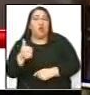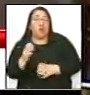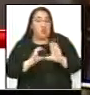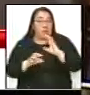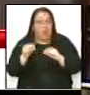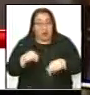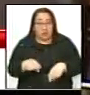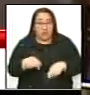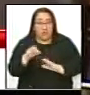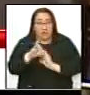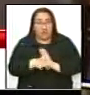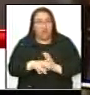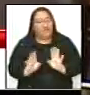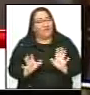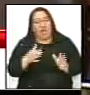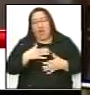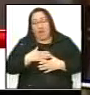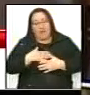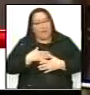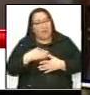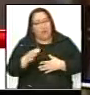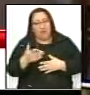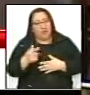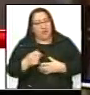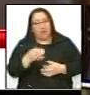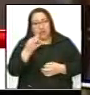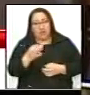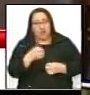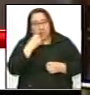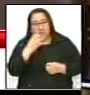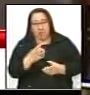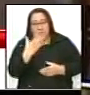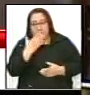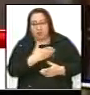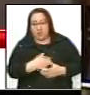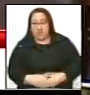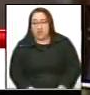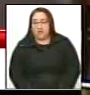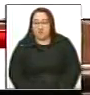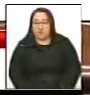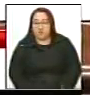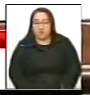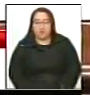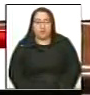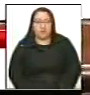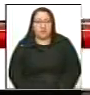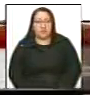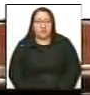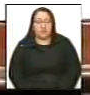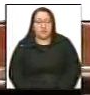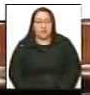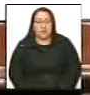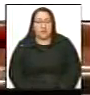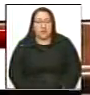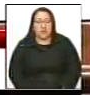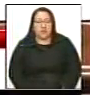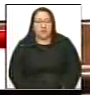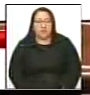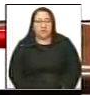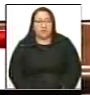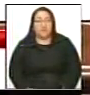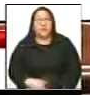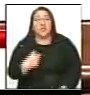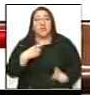discusión de fondo, me parece una vergüenza. Gracias, presidente. Gracias, congresista. Tiene la palabra